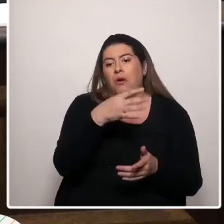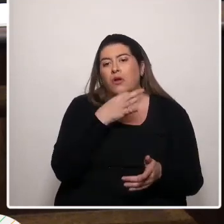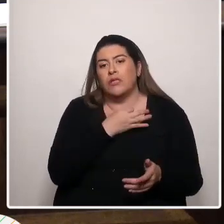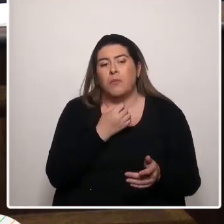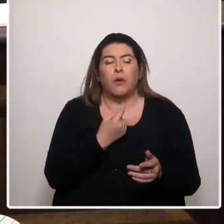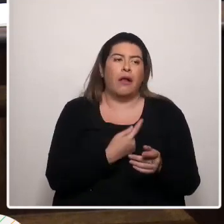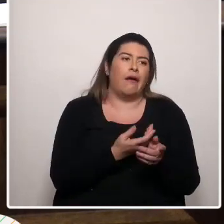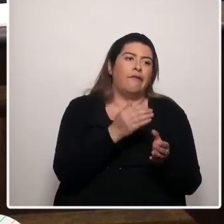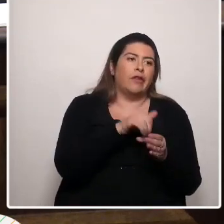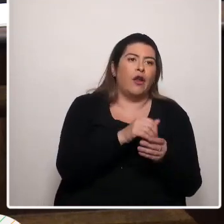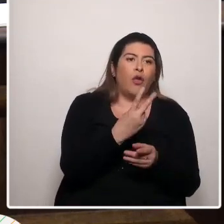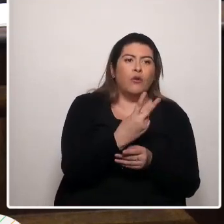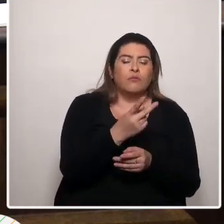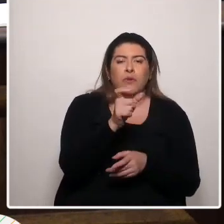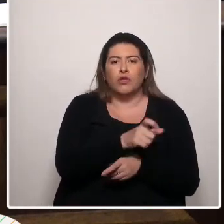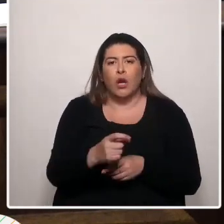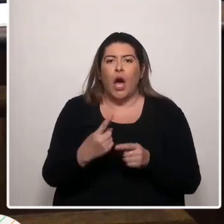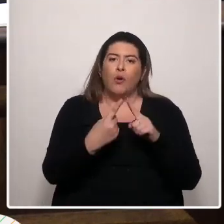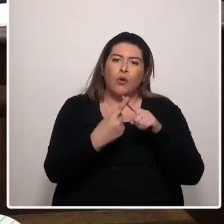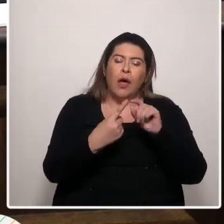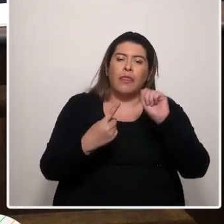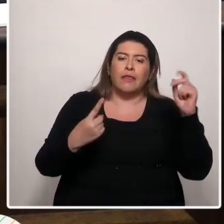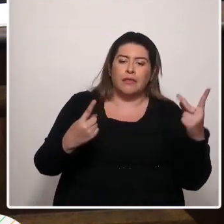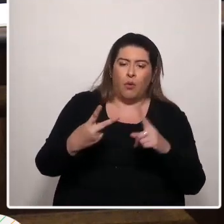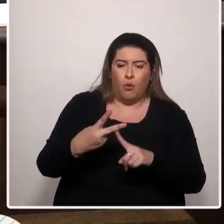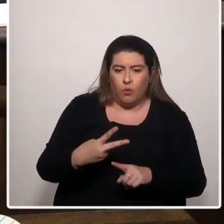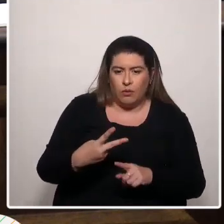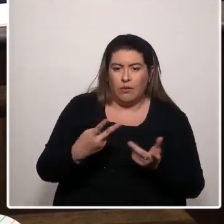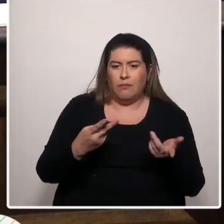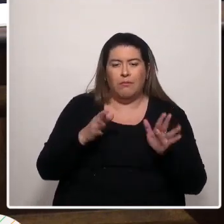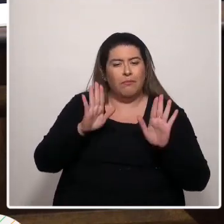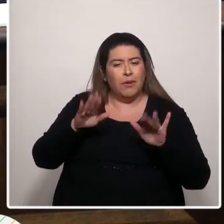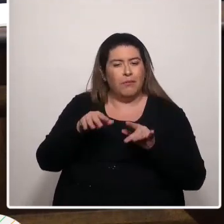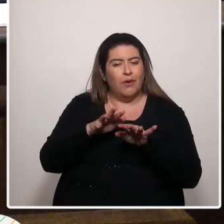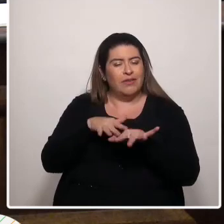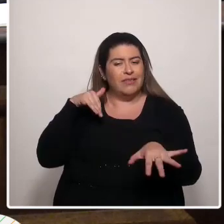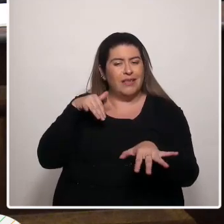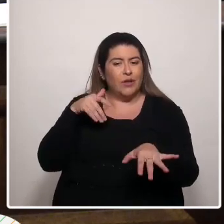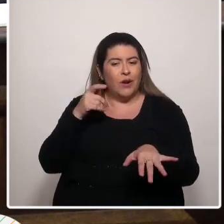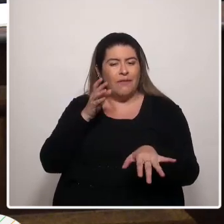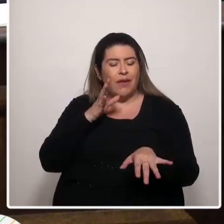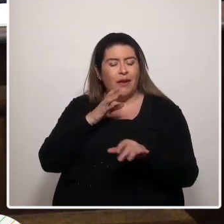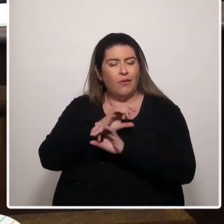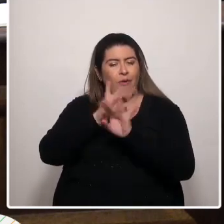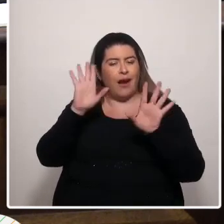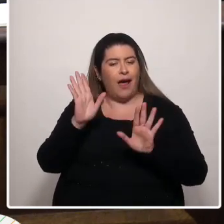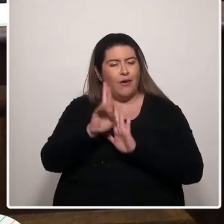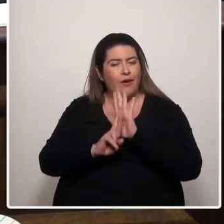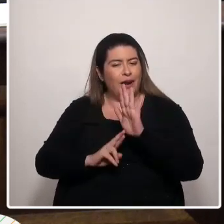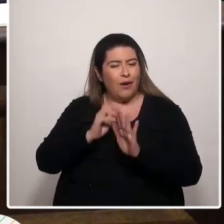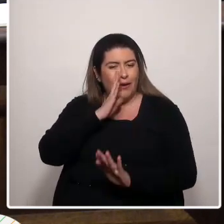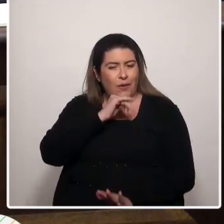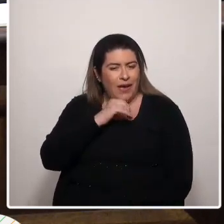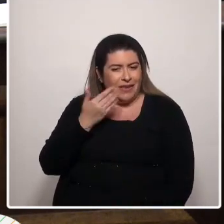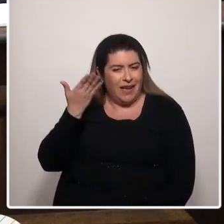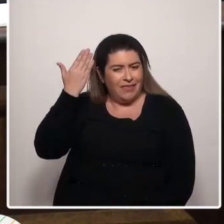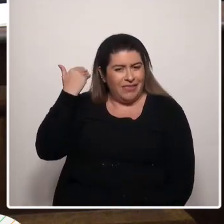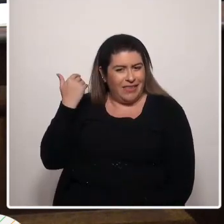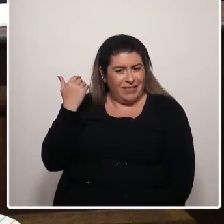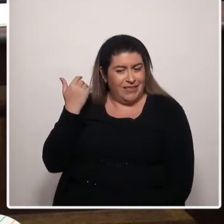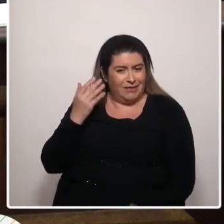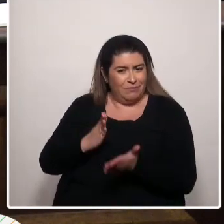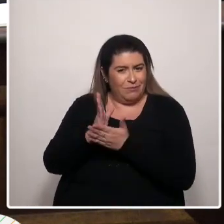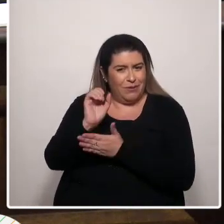algo parecido. El tema de la votación de la sesión de instalación, donde no había reglas bien distintas ahora que existe, si bien una